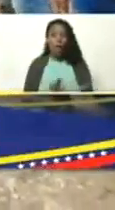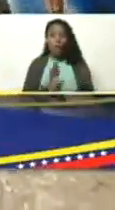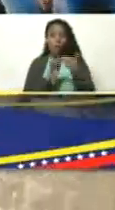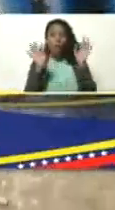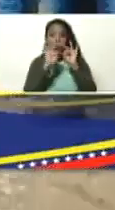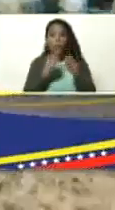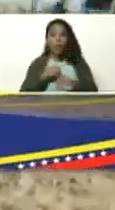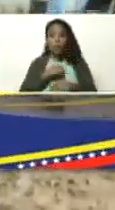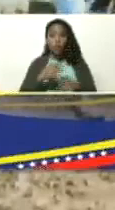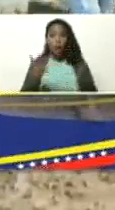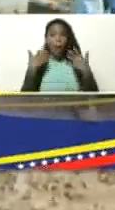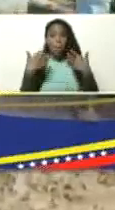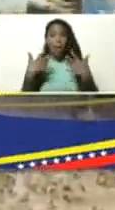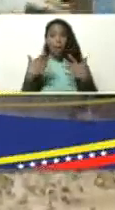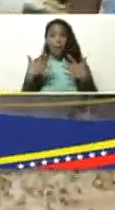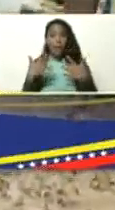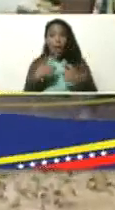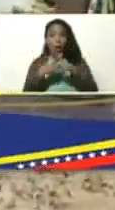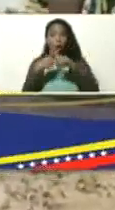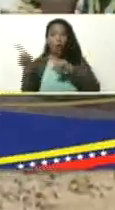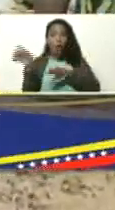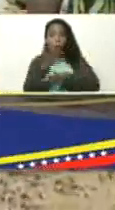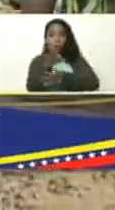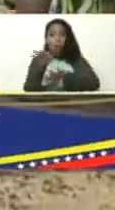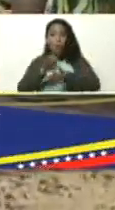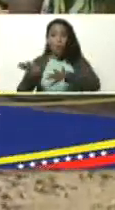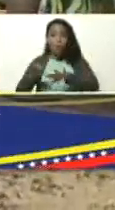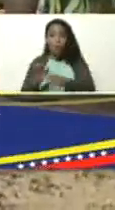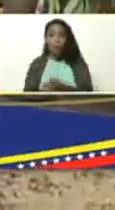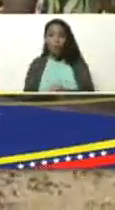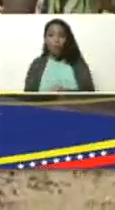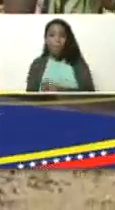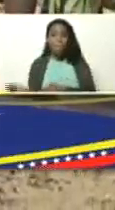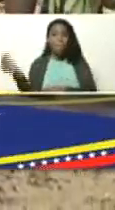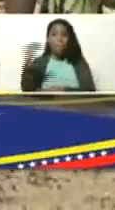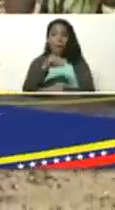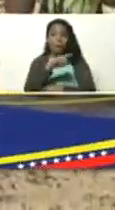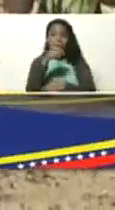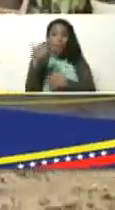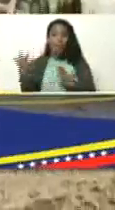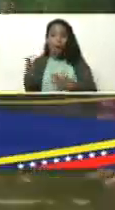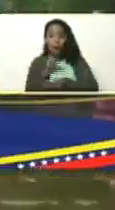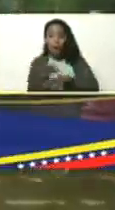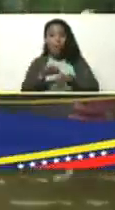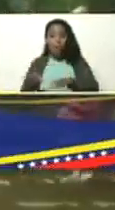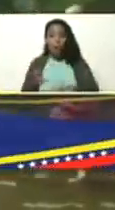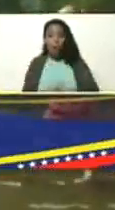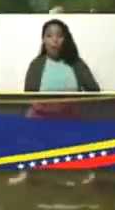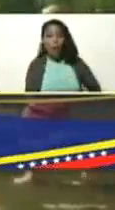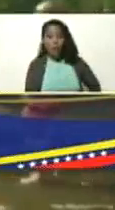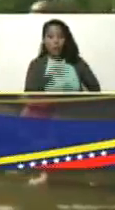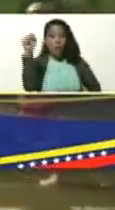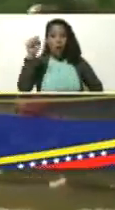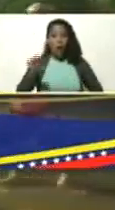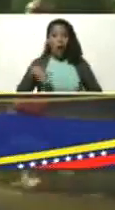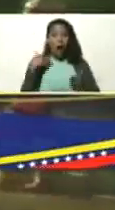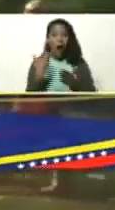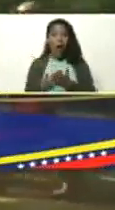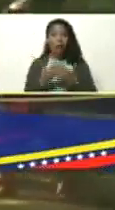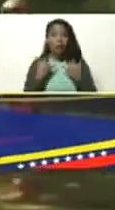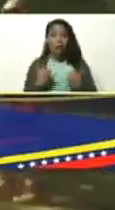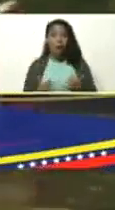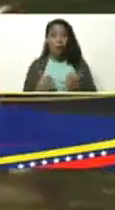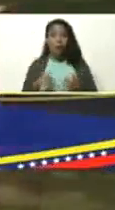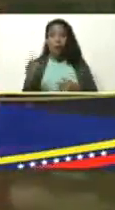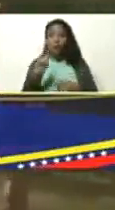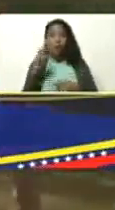tenido emergencias en otros municipios, adicional del municipio Libertador. Hasta ahora no